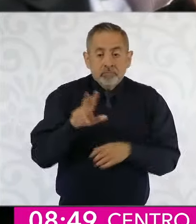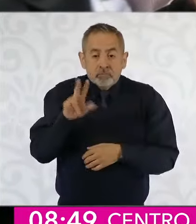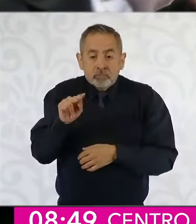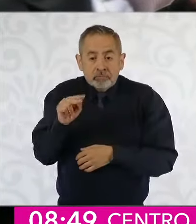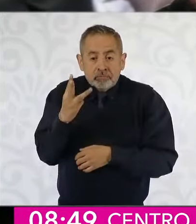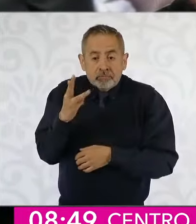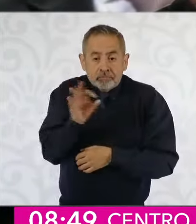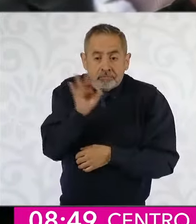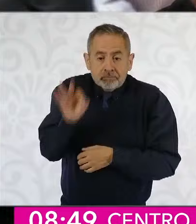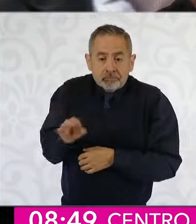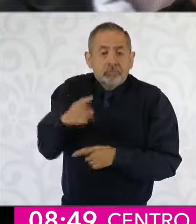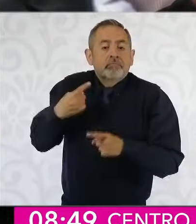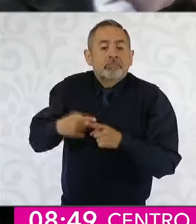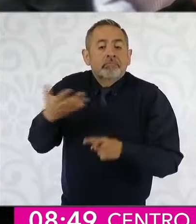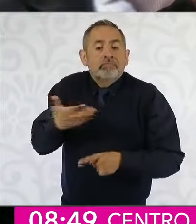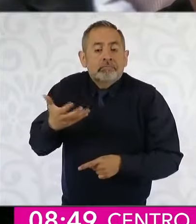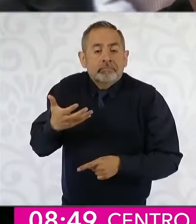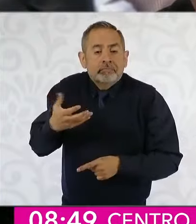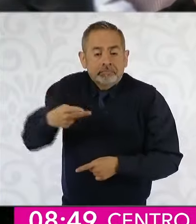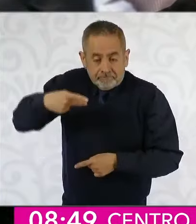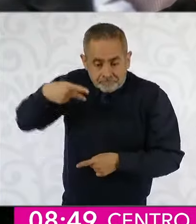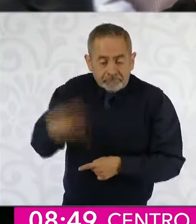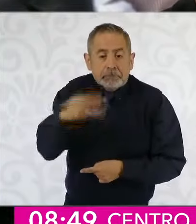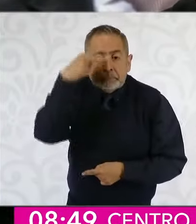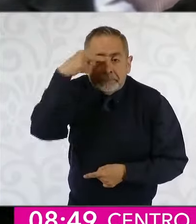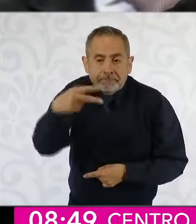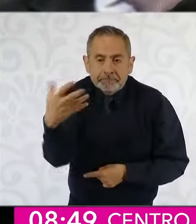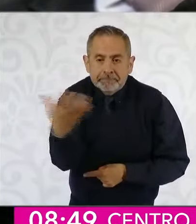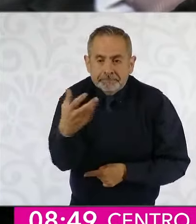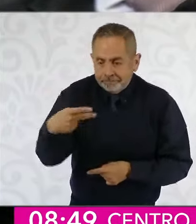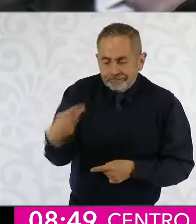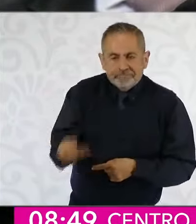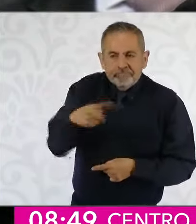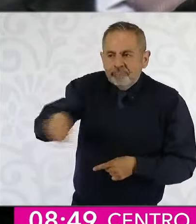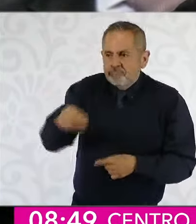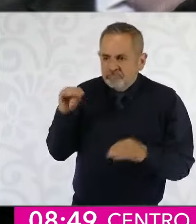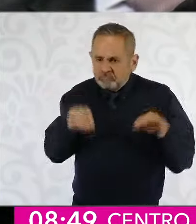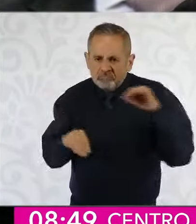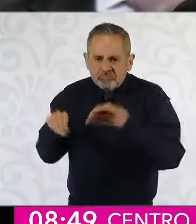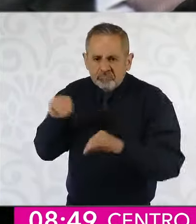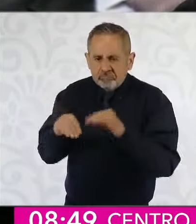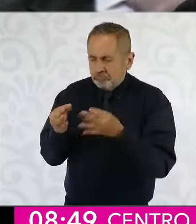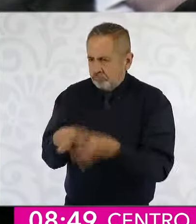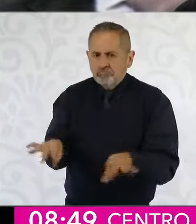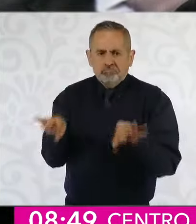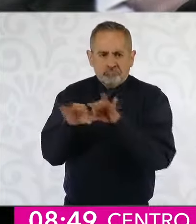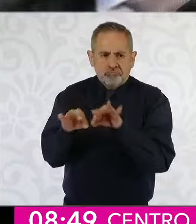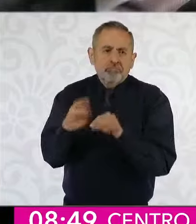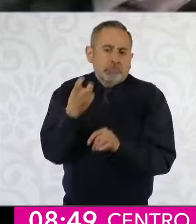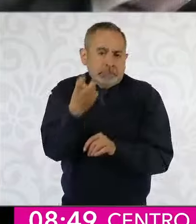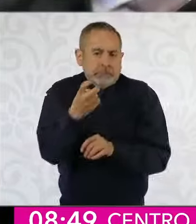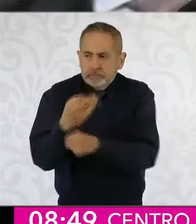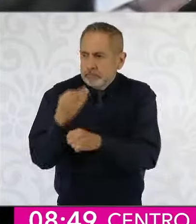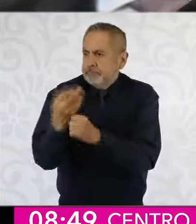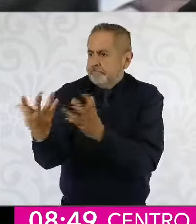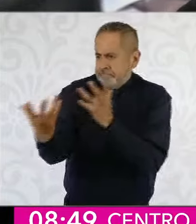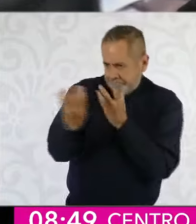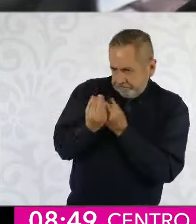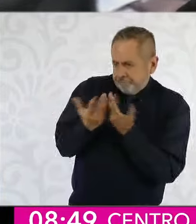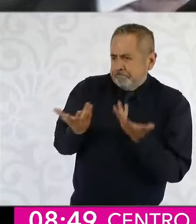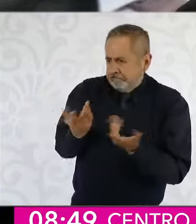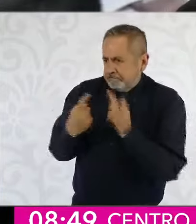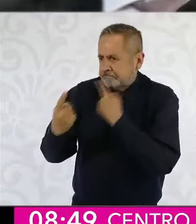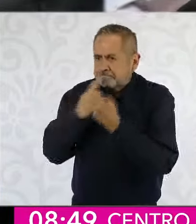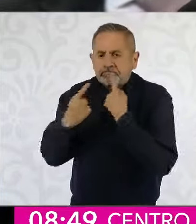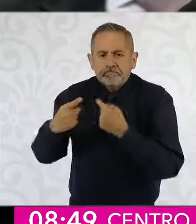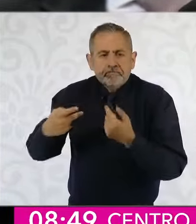83% de la inversión en el país la hacemos empresarios nacionales. Y por eso tan importante que estén representados aquí